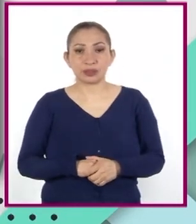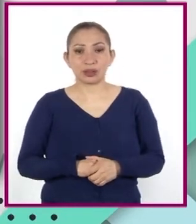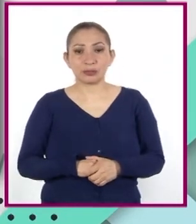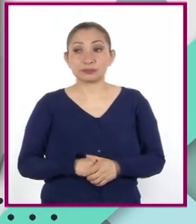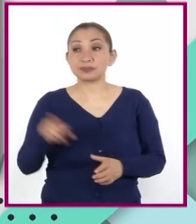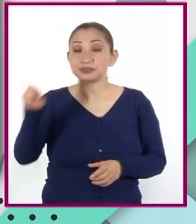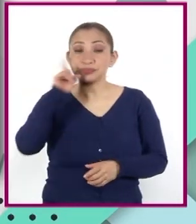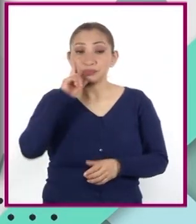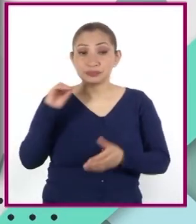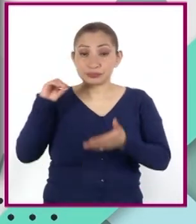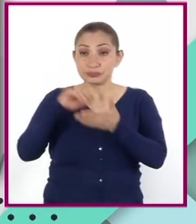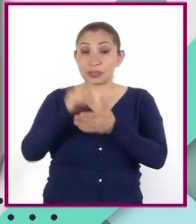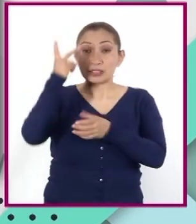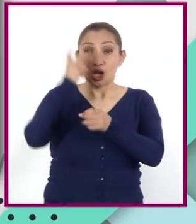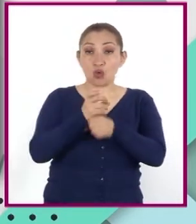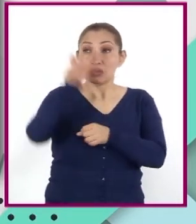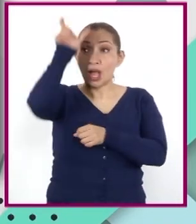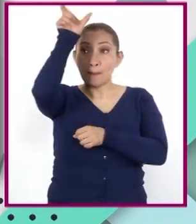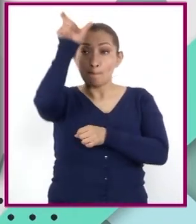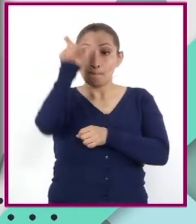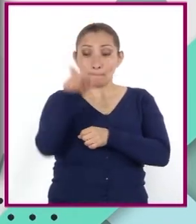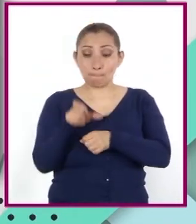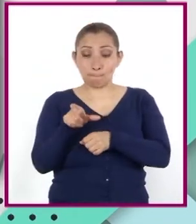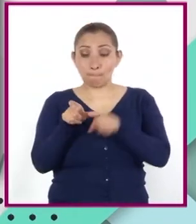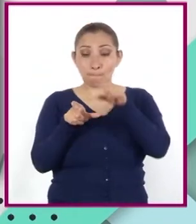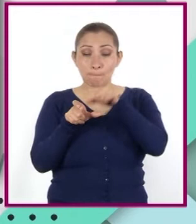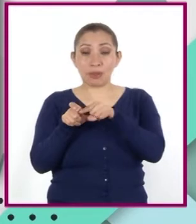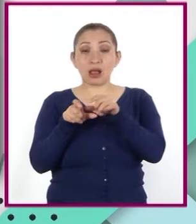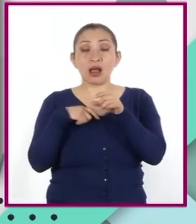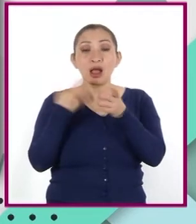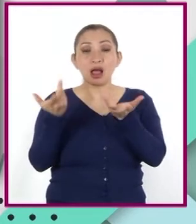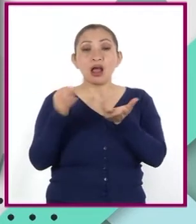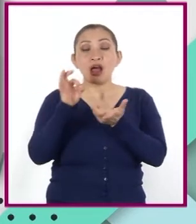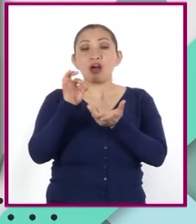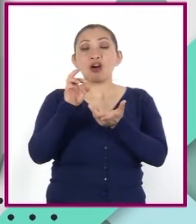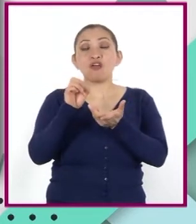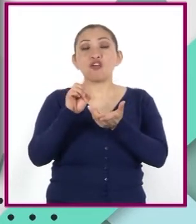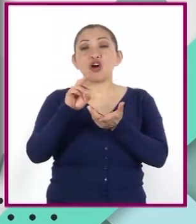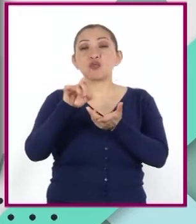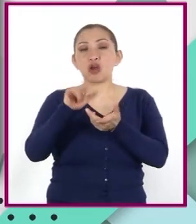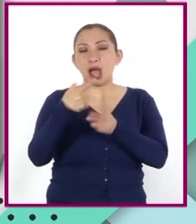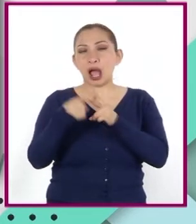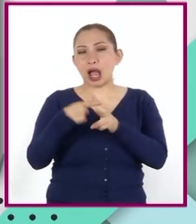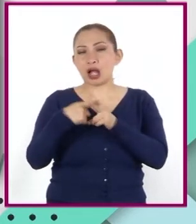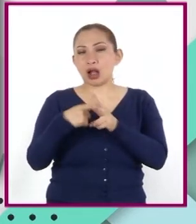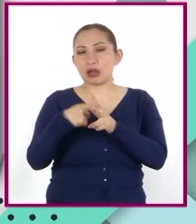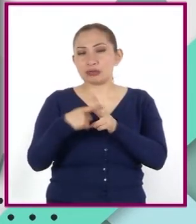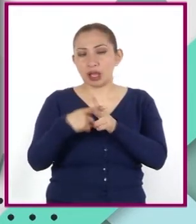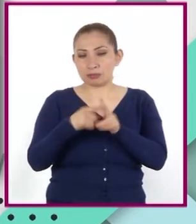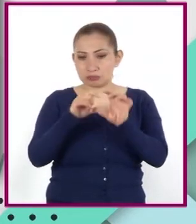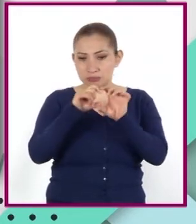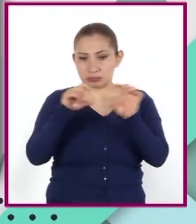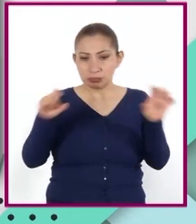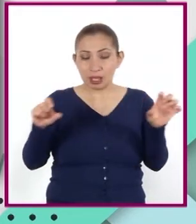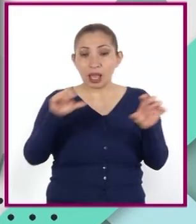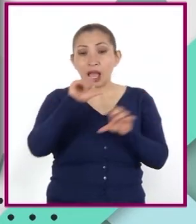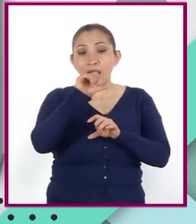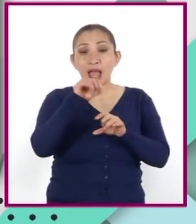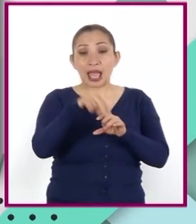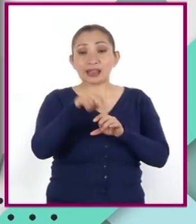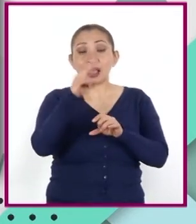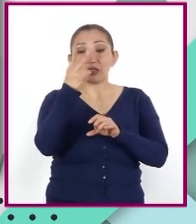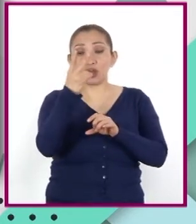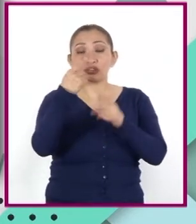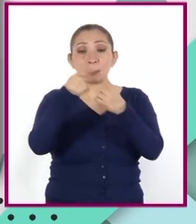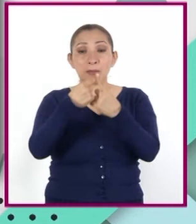Ella coloca en la segunda columna la fórmula para calcular utilizando la expresión matemática n